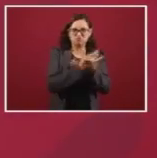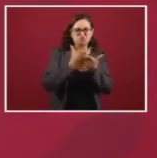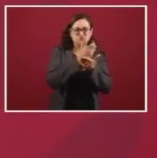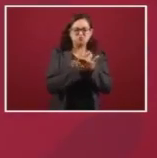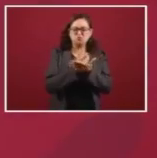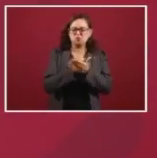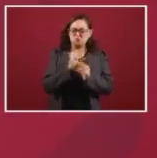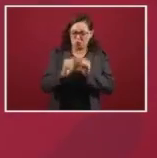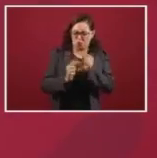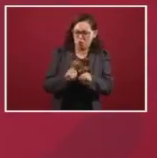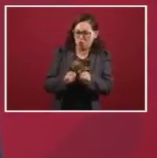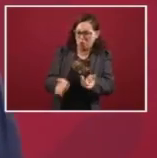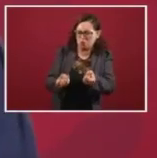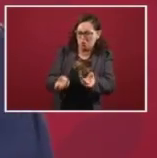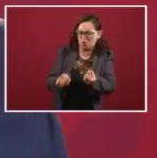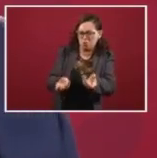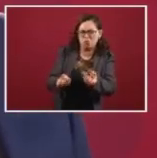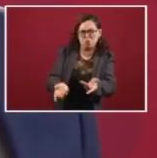y que